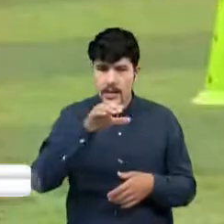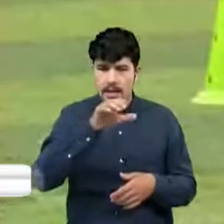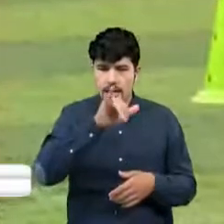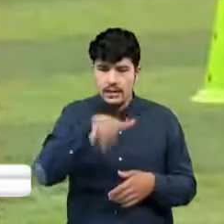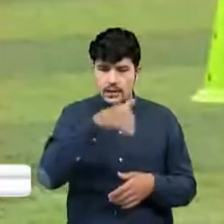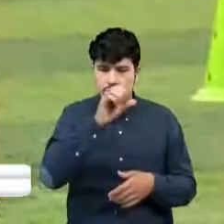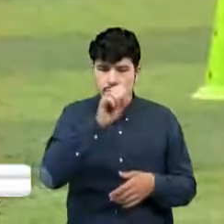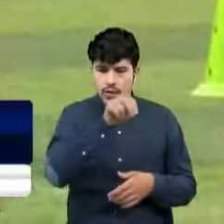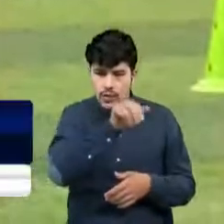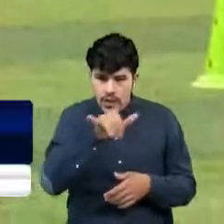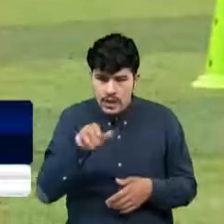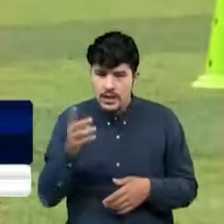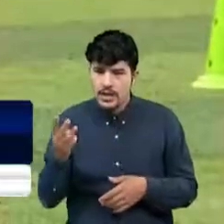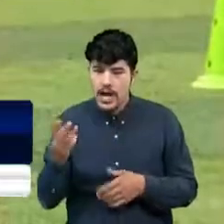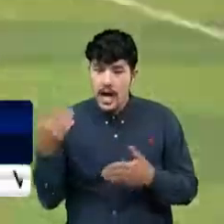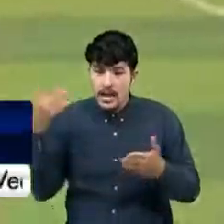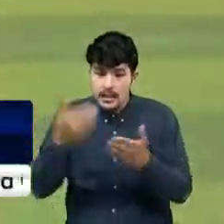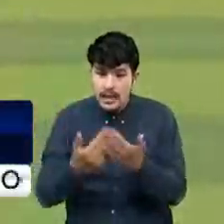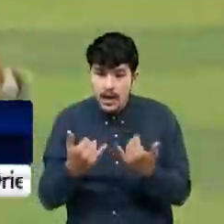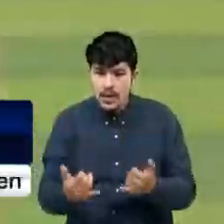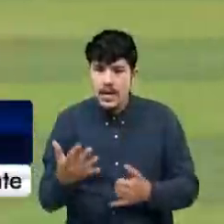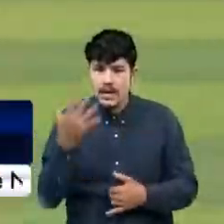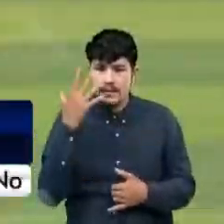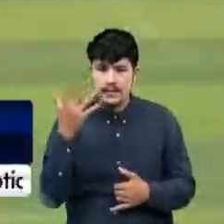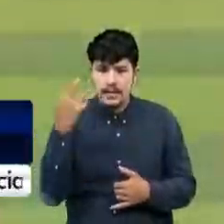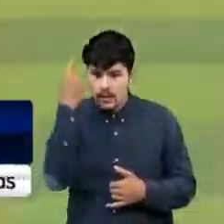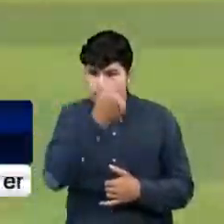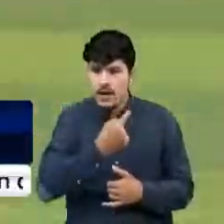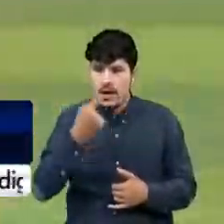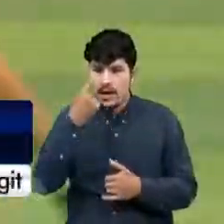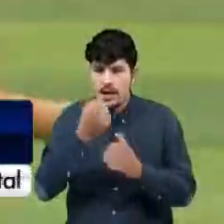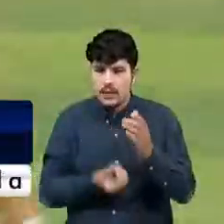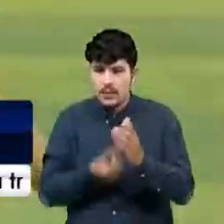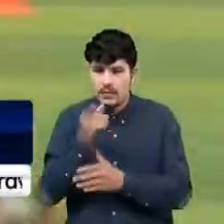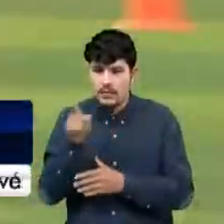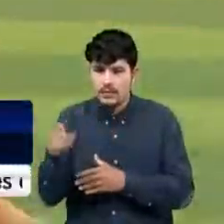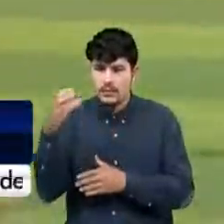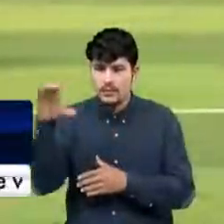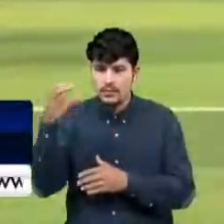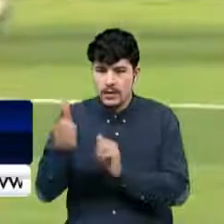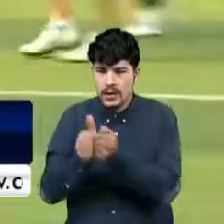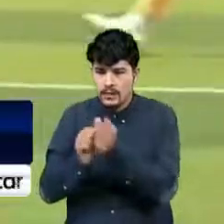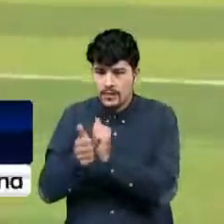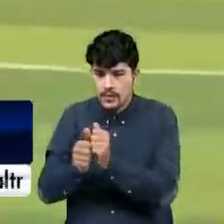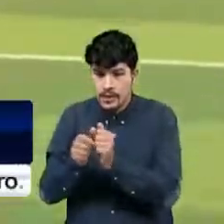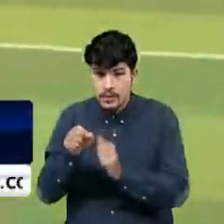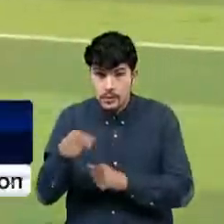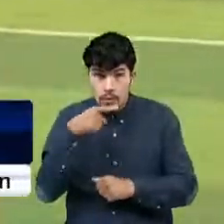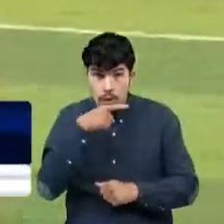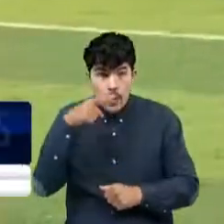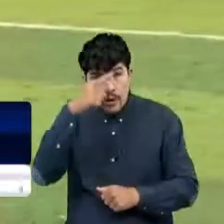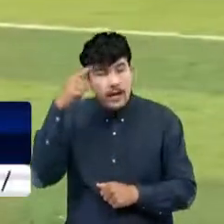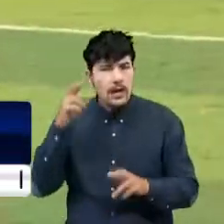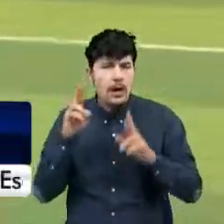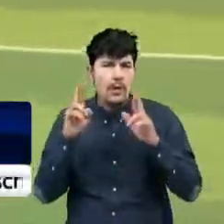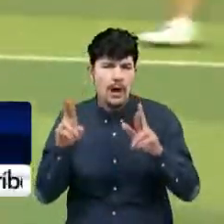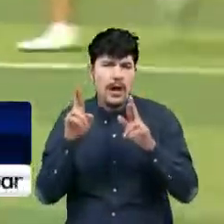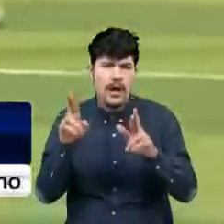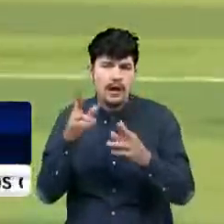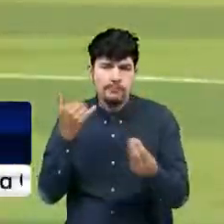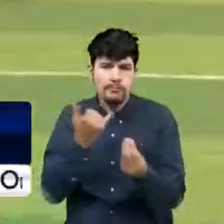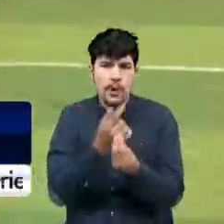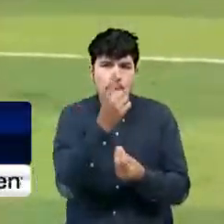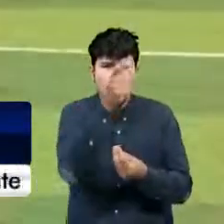johnny mostasilla son hasta el momento las cinco caras nuevas que suma al cúcuta deportivo los rojinegros esperan concretar un